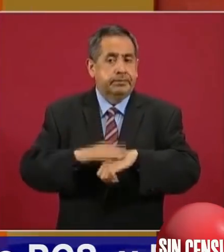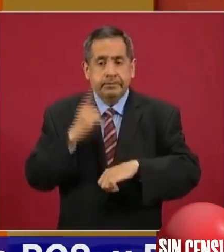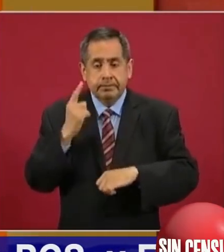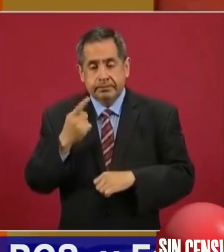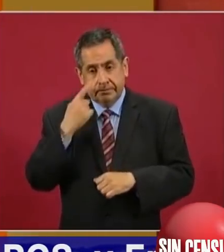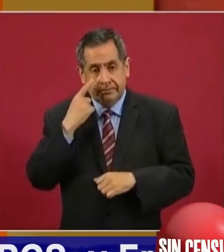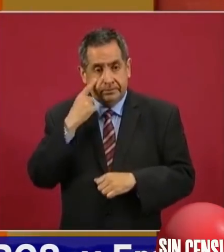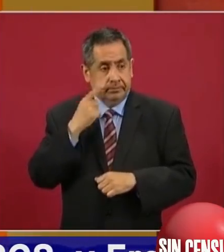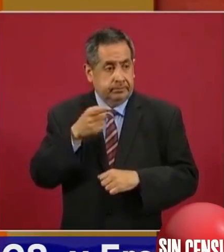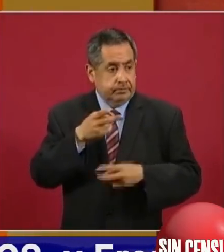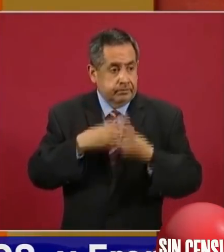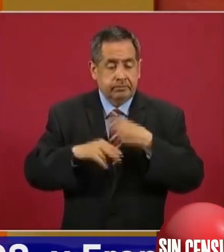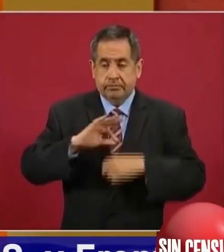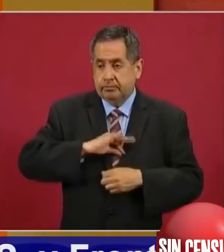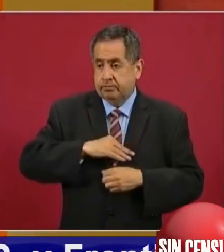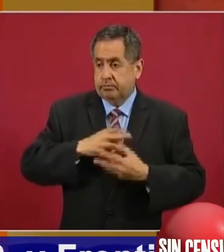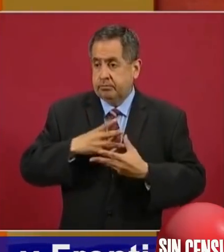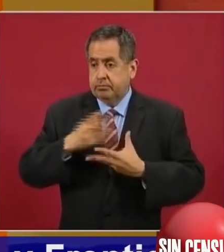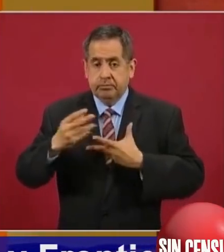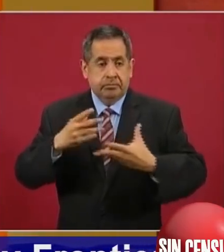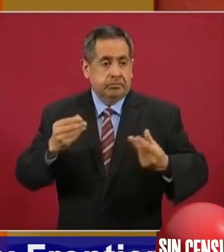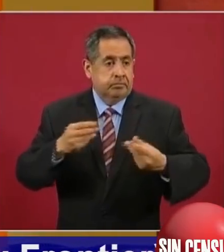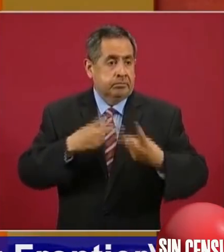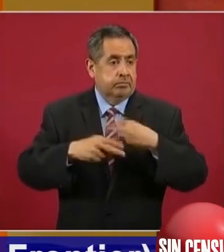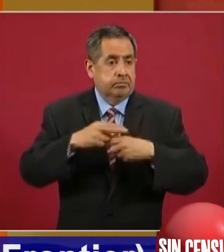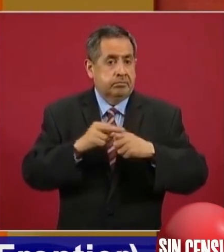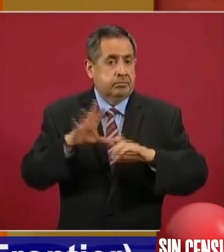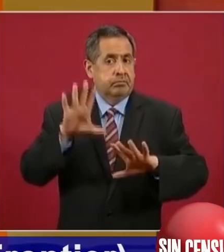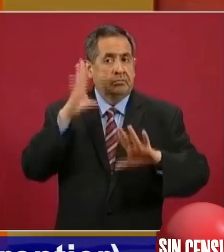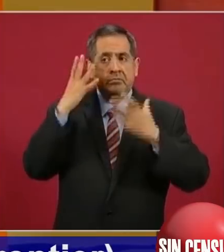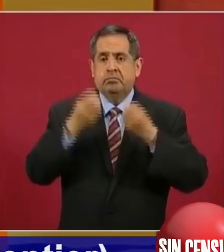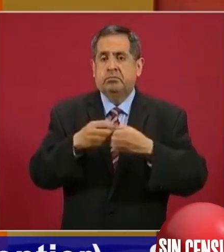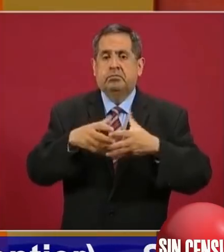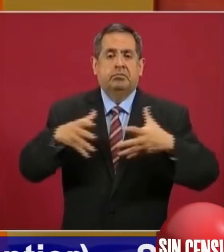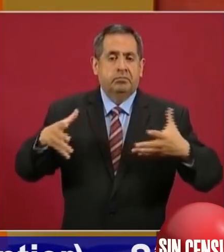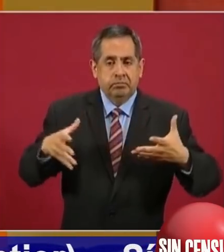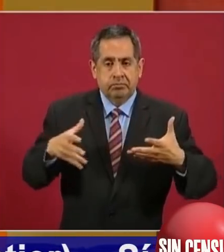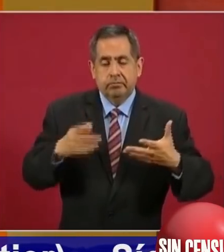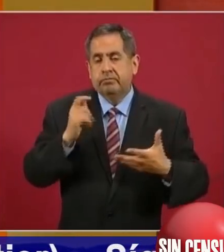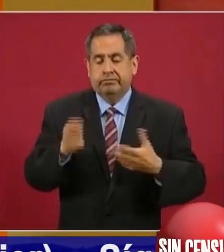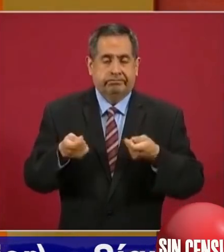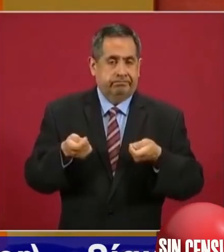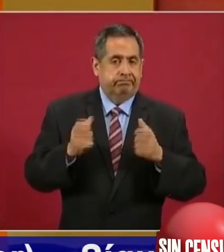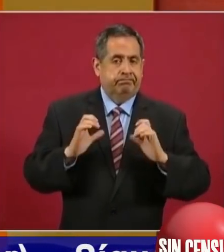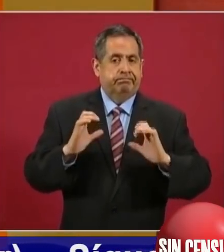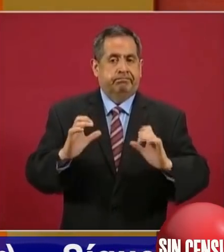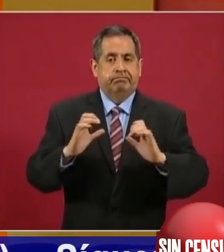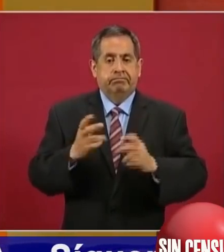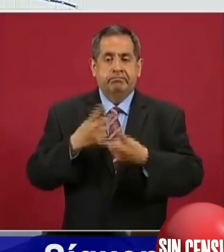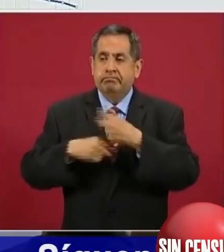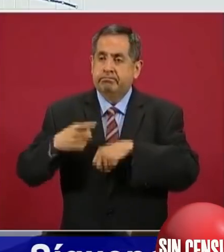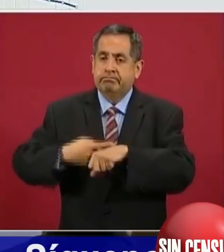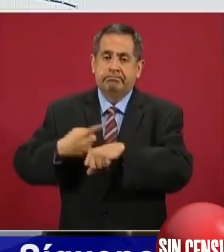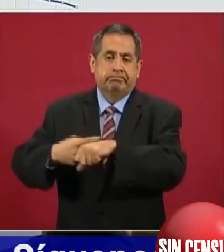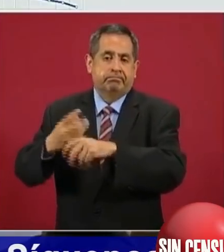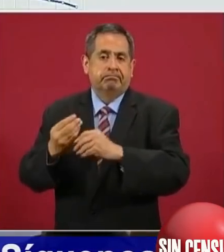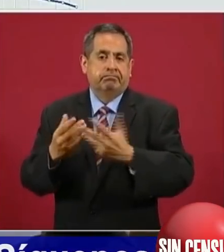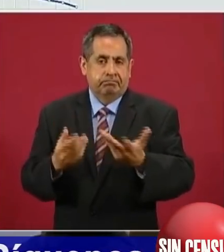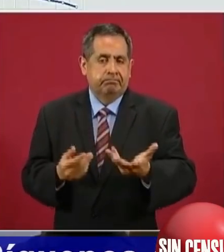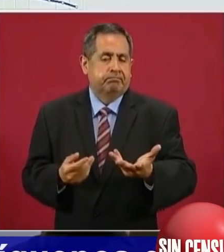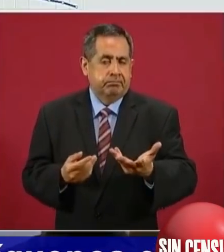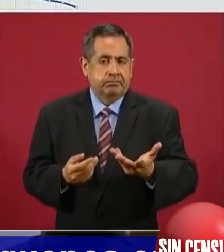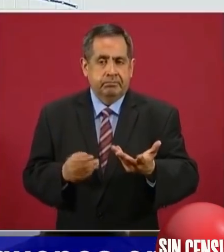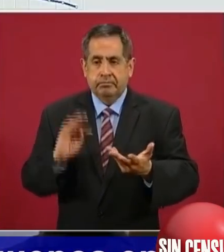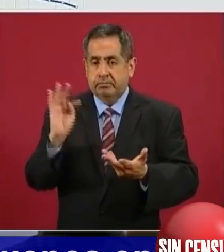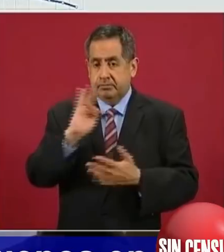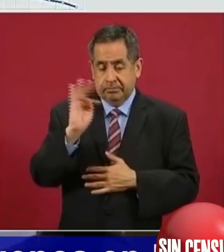la velocidad de cambio de la transmisión epidémica depende mucho de la cantidad de personas. Entonces, si no